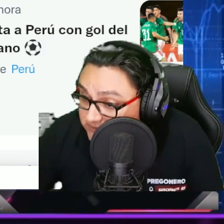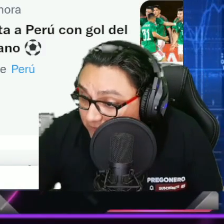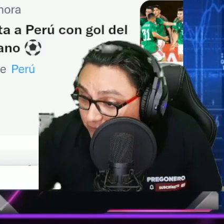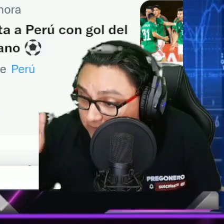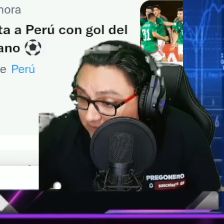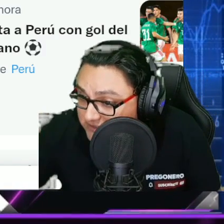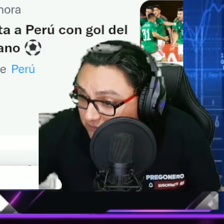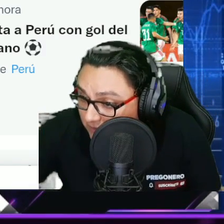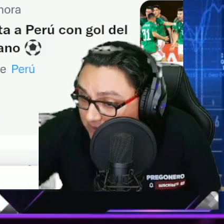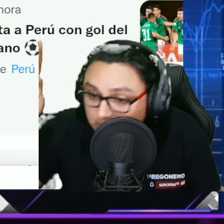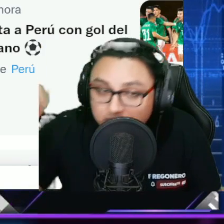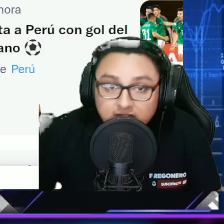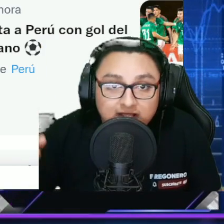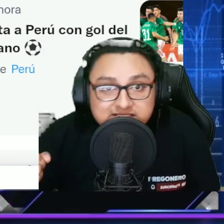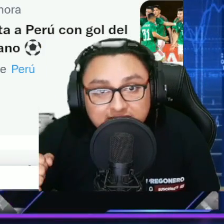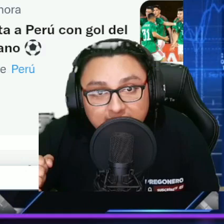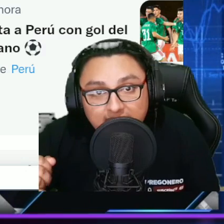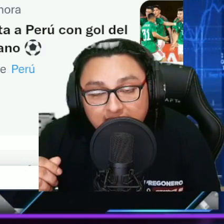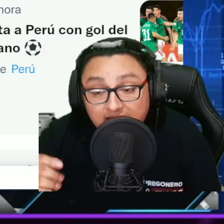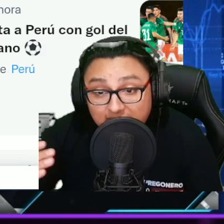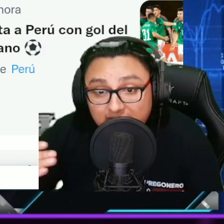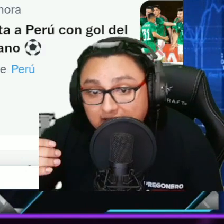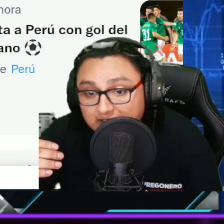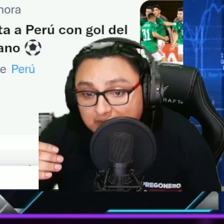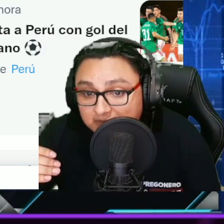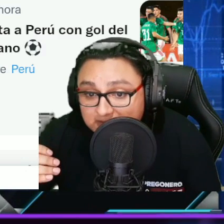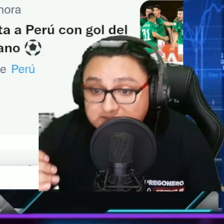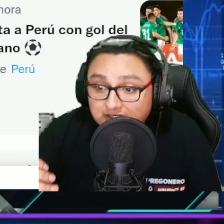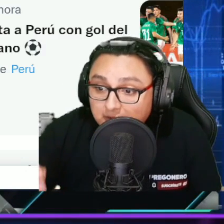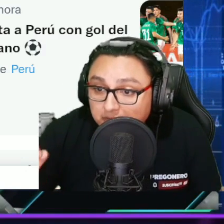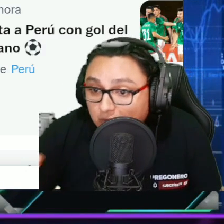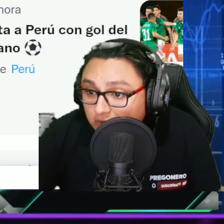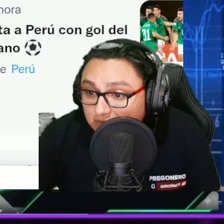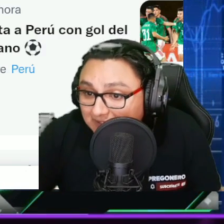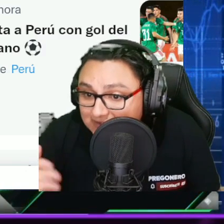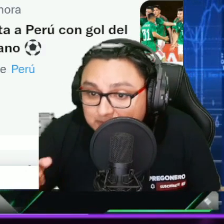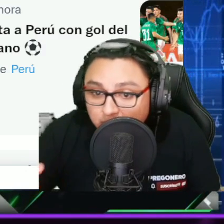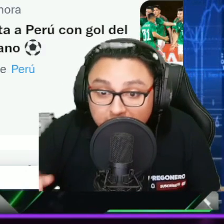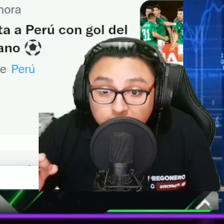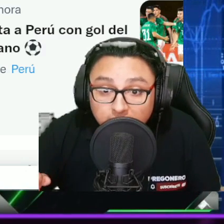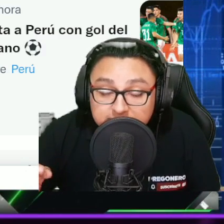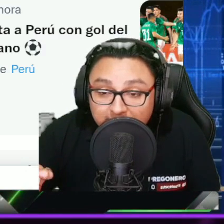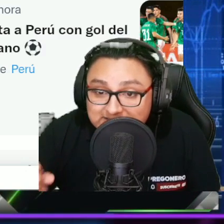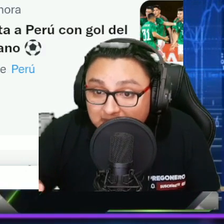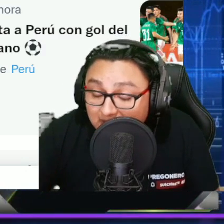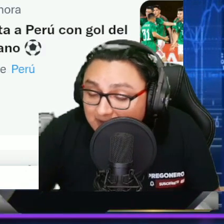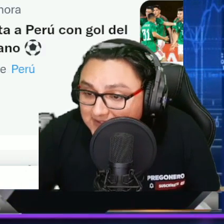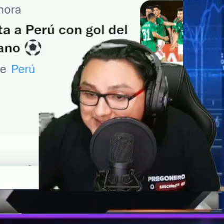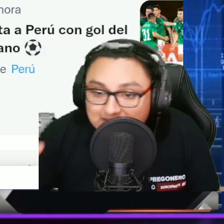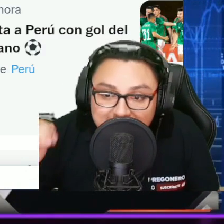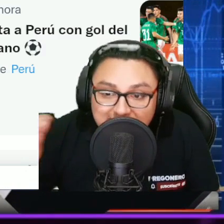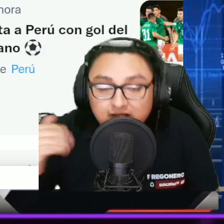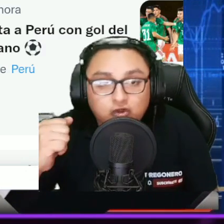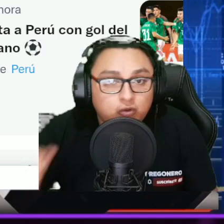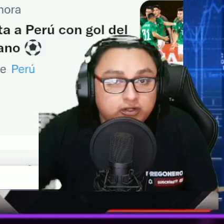sí que fueron marchando caminando hacia la el ángel de la independencia Pero bueno nada les envona todo les parece mal y